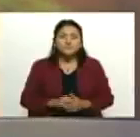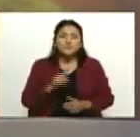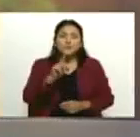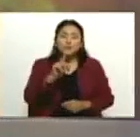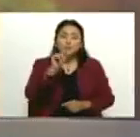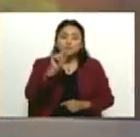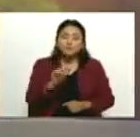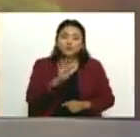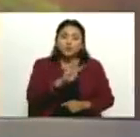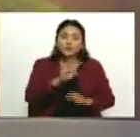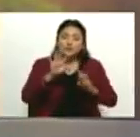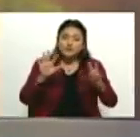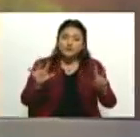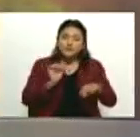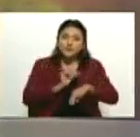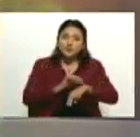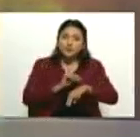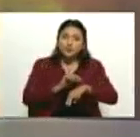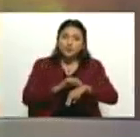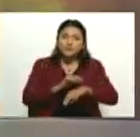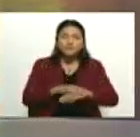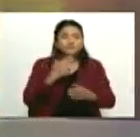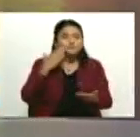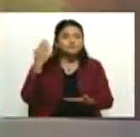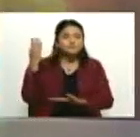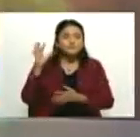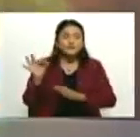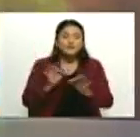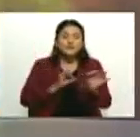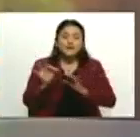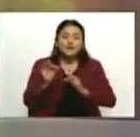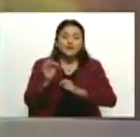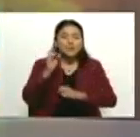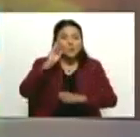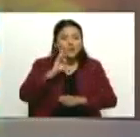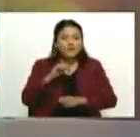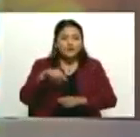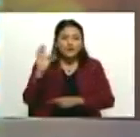1:47 minutos de la tarde, nos vamos al Teatro Bolívar, acá en la Ciudad Capital.